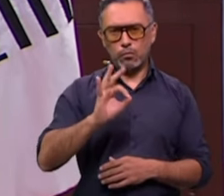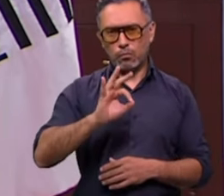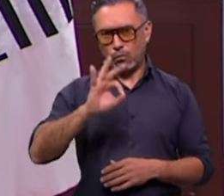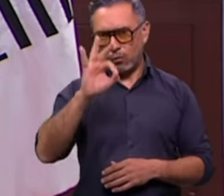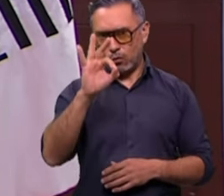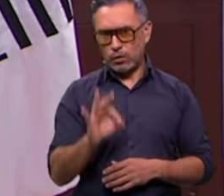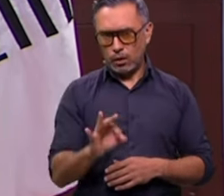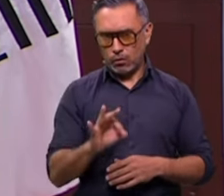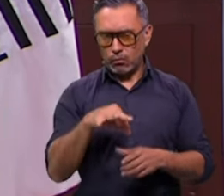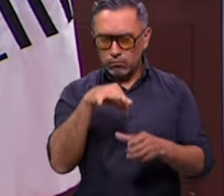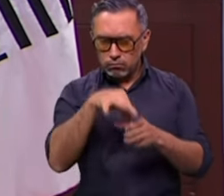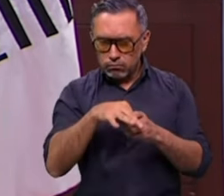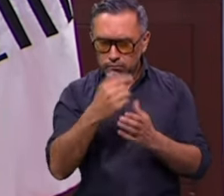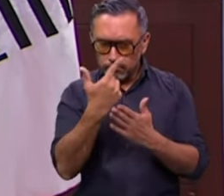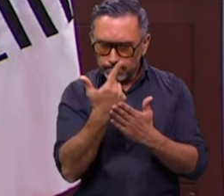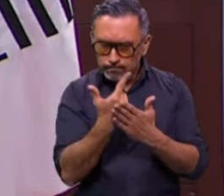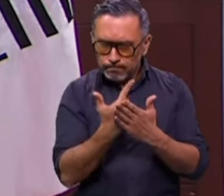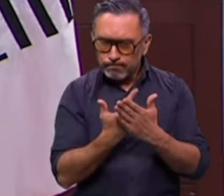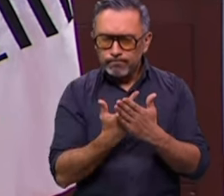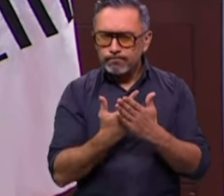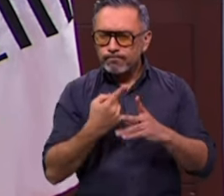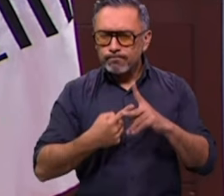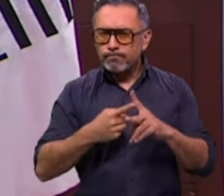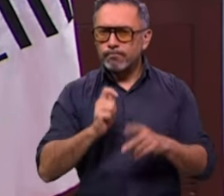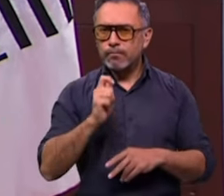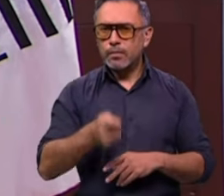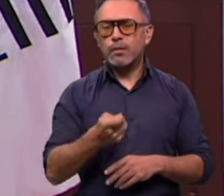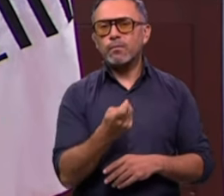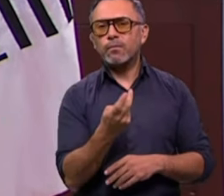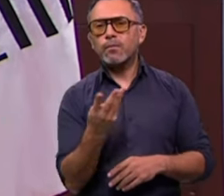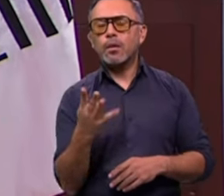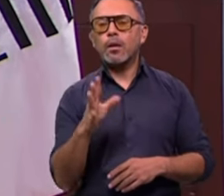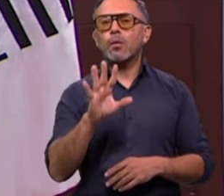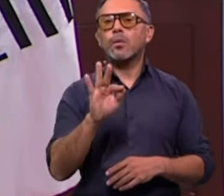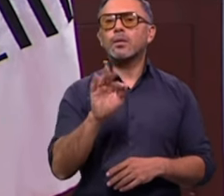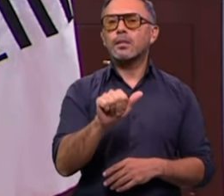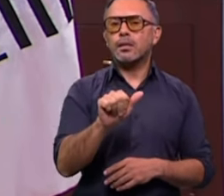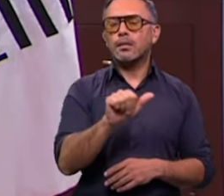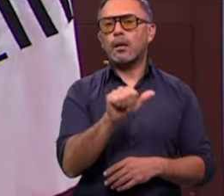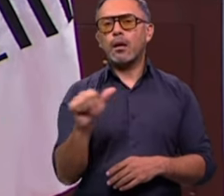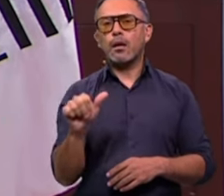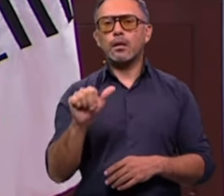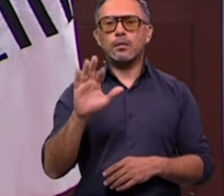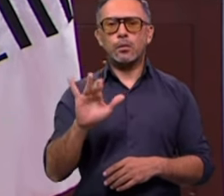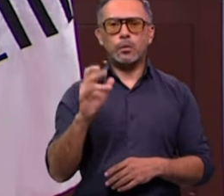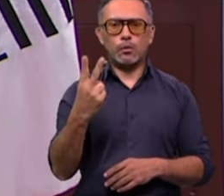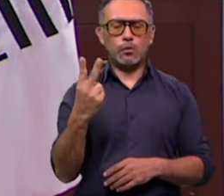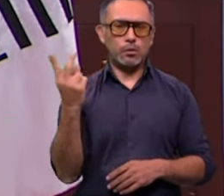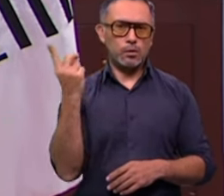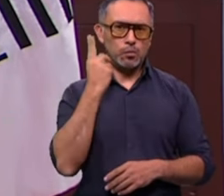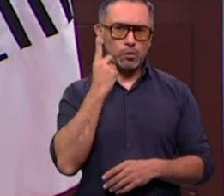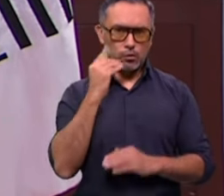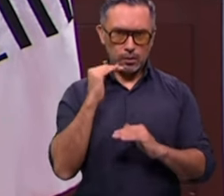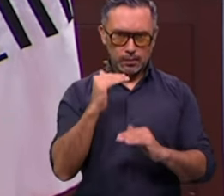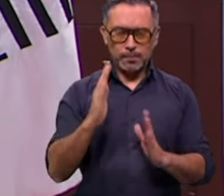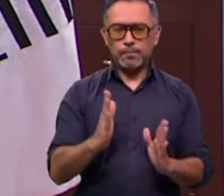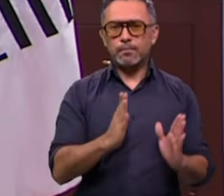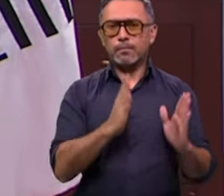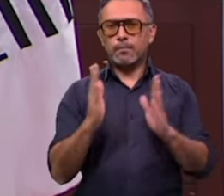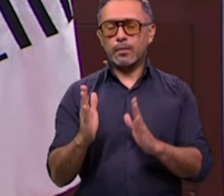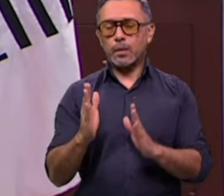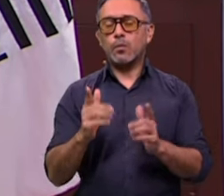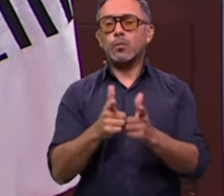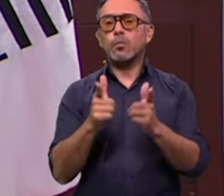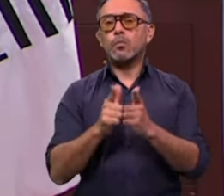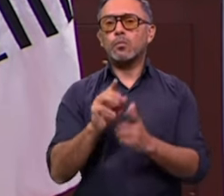de la votación, lo que representa entre 46 y 52 diputaciones. Movimiento